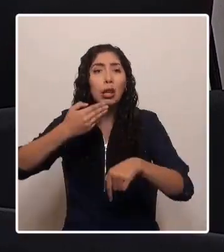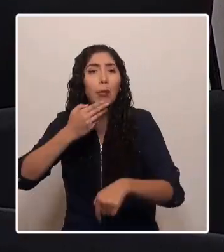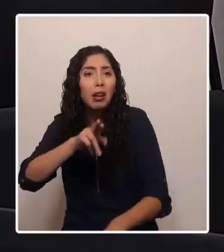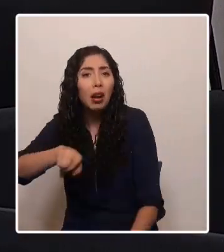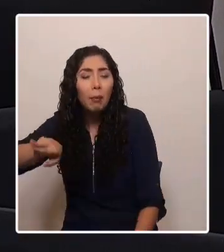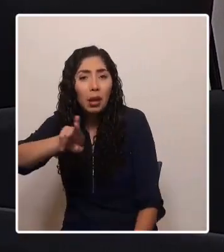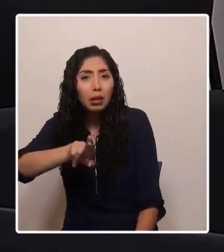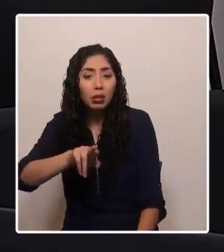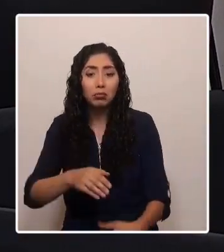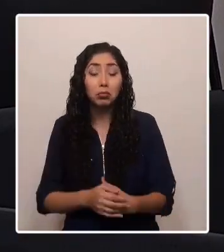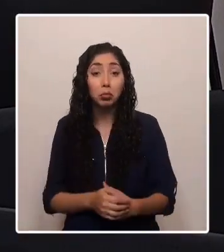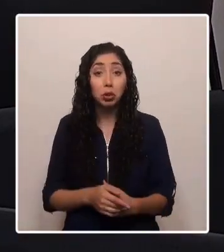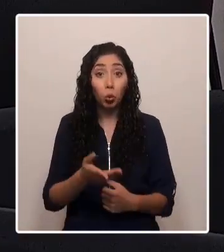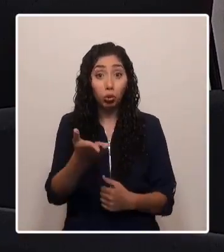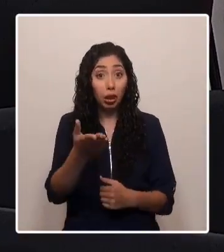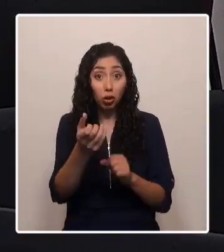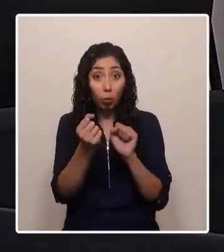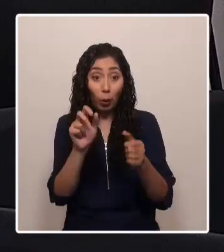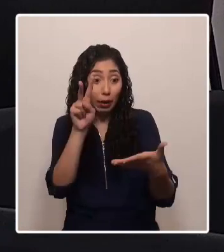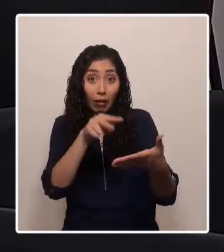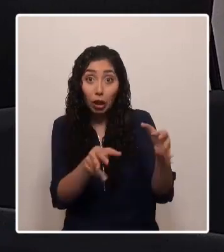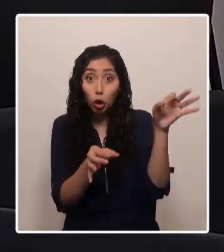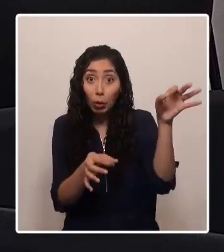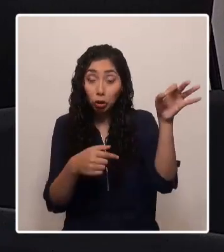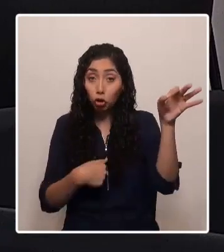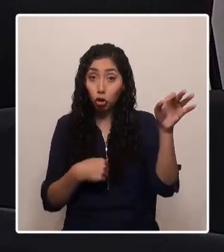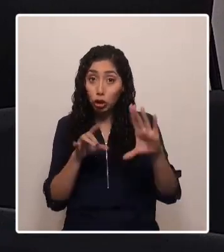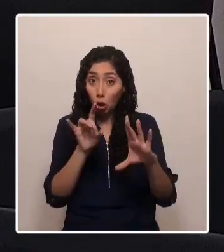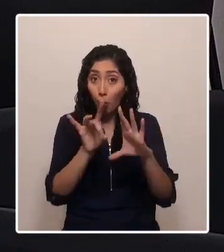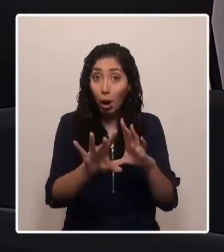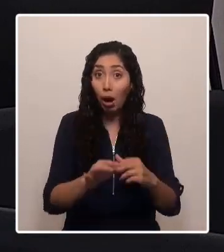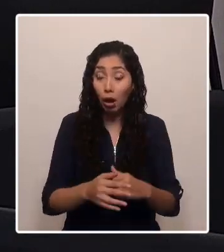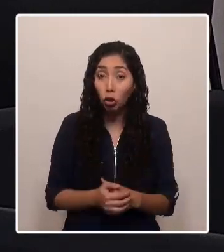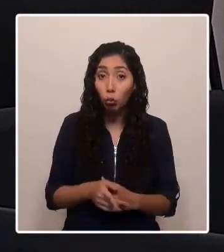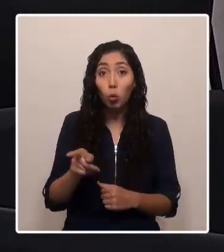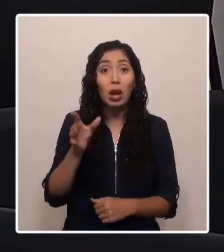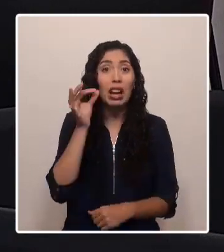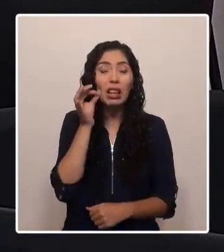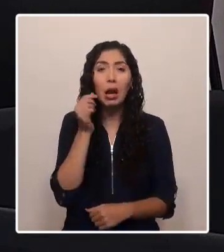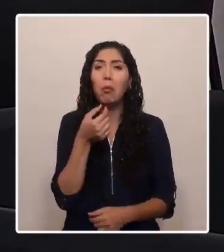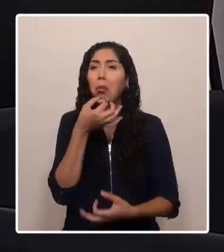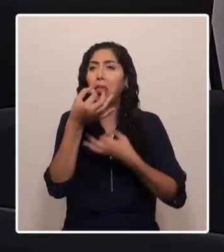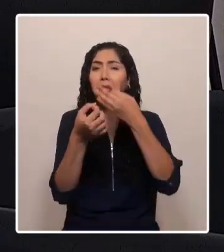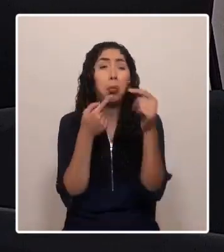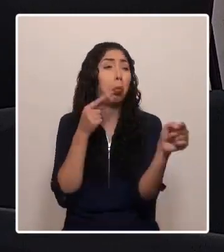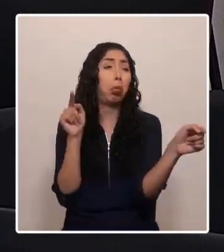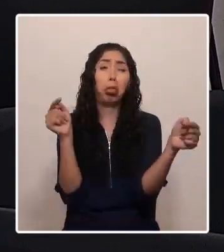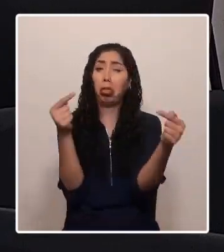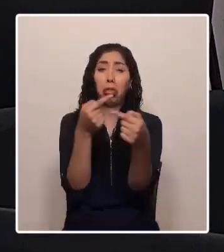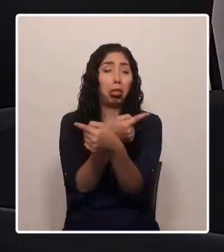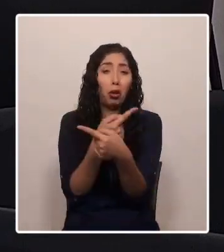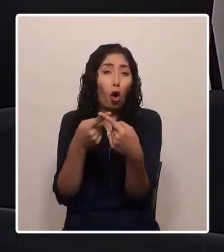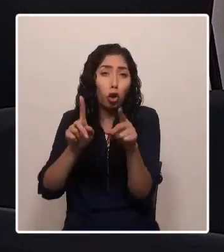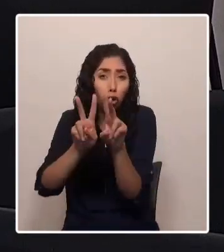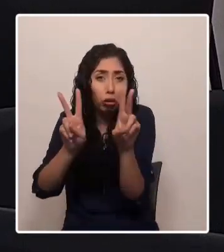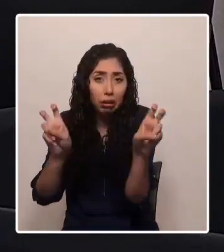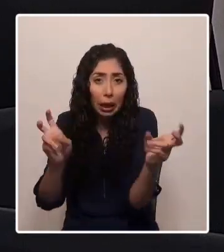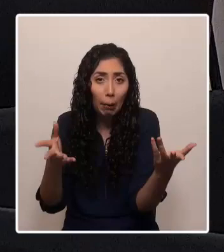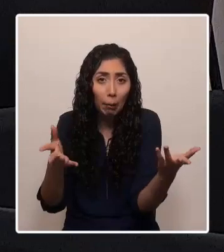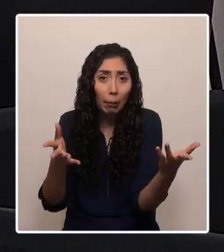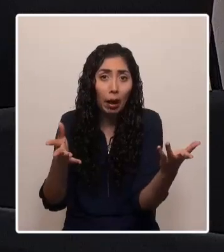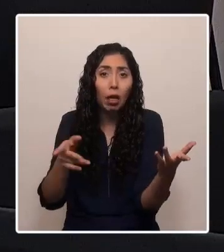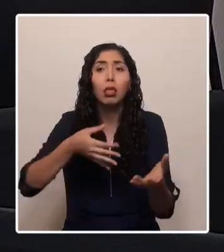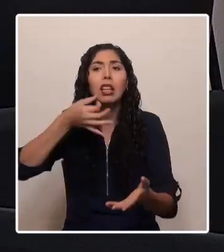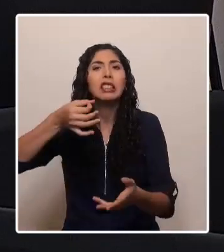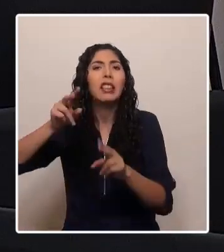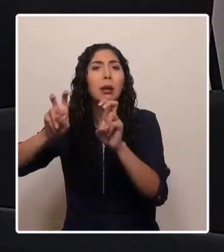comparado, se lo puedo compartir yo, lo tengo acá. Así que para que ella no hable incoherencias, cosas que se están viendo en derechos fundamentales que se